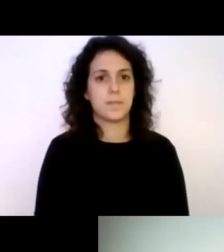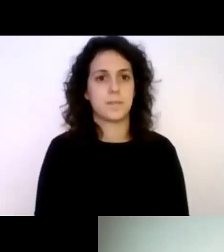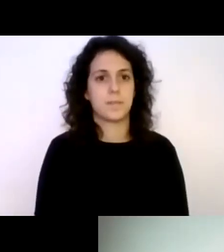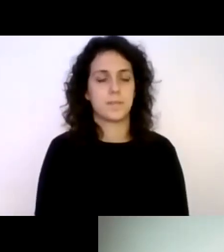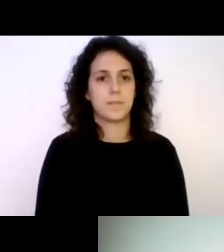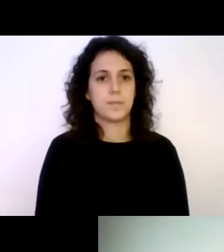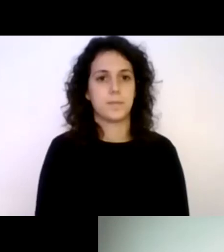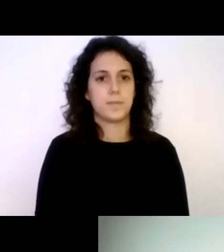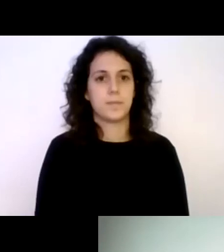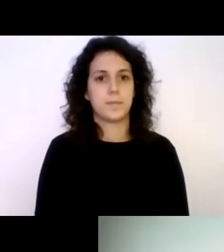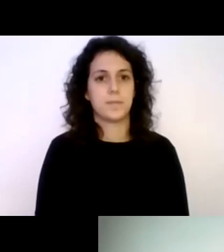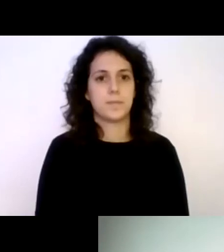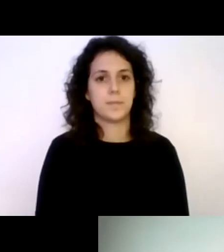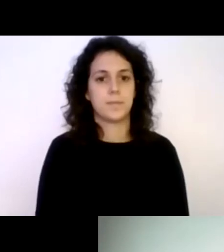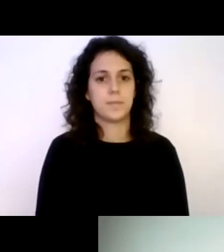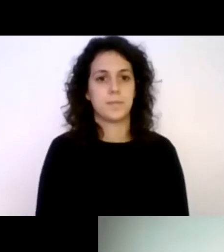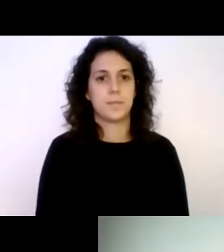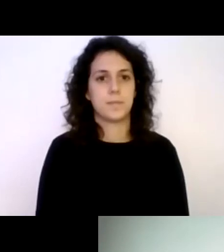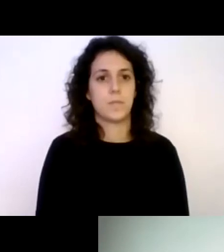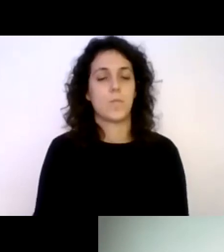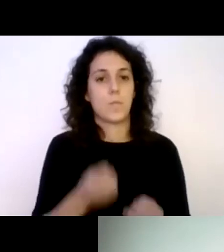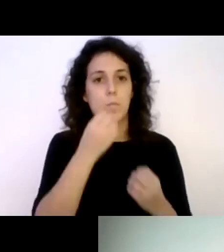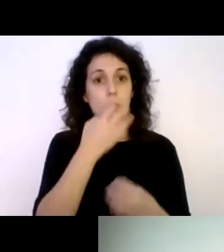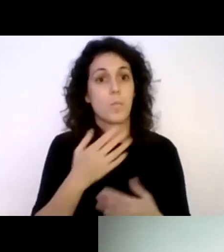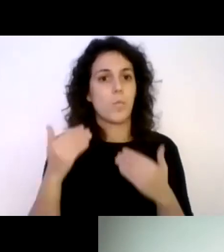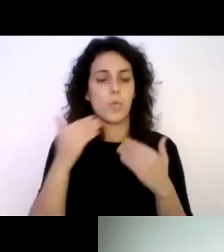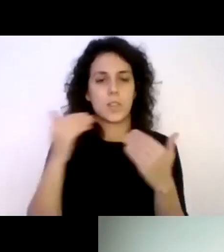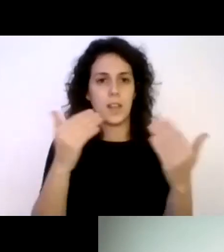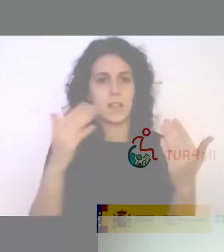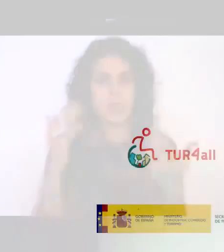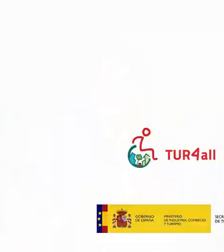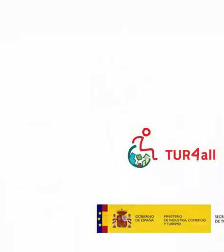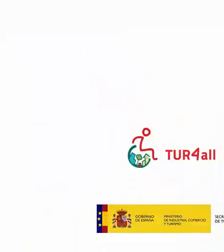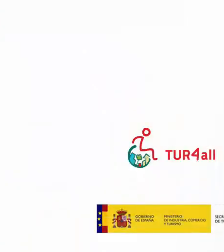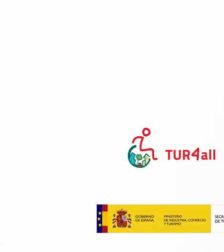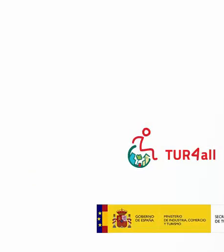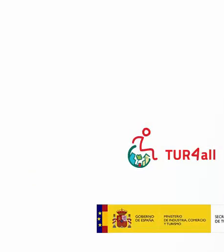a lot. Thank you, everyone. We can close up. Muy bien, muchas gracias a todos. Cerramos.